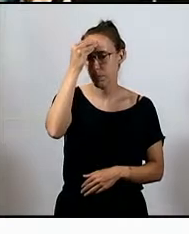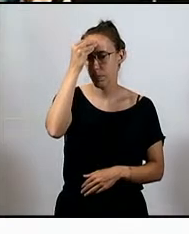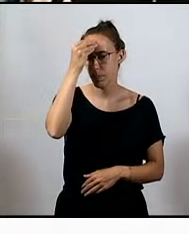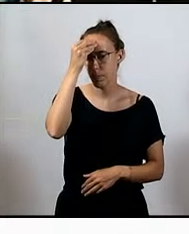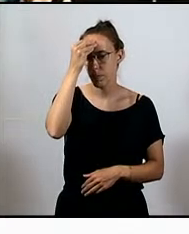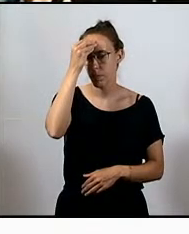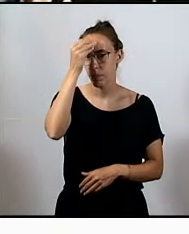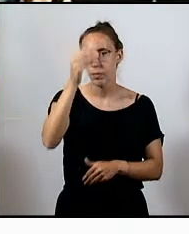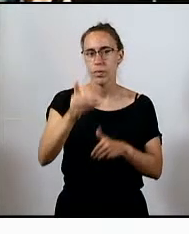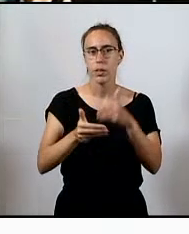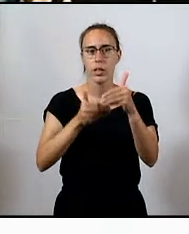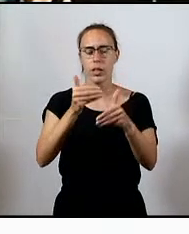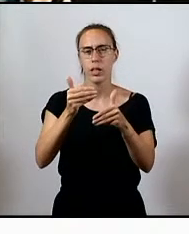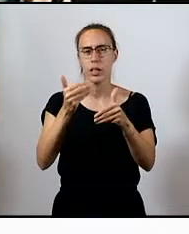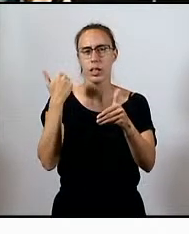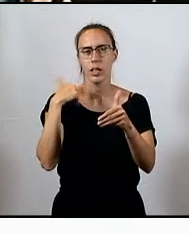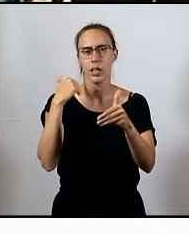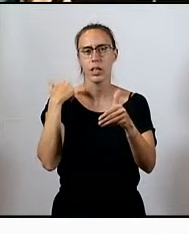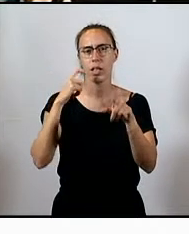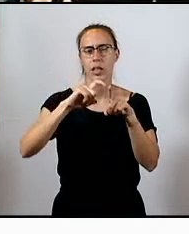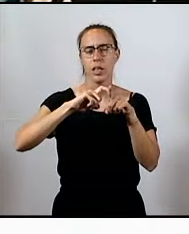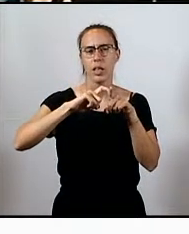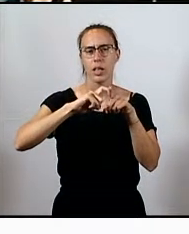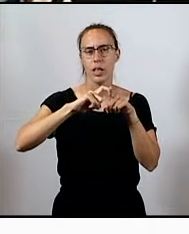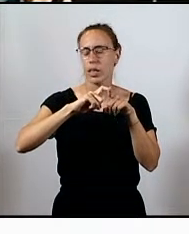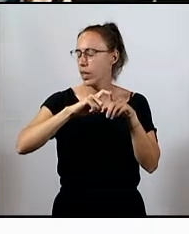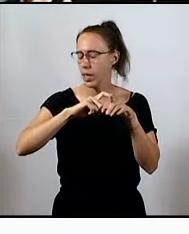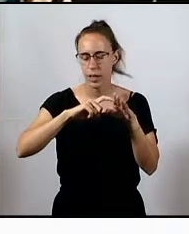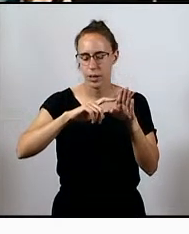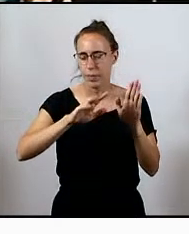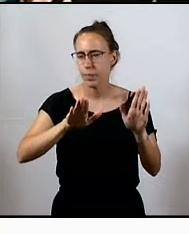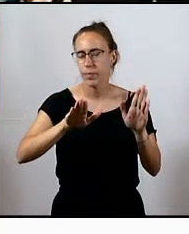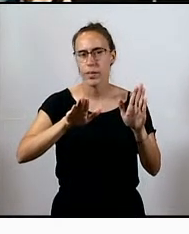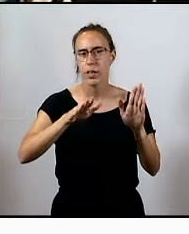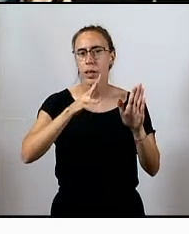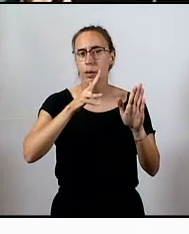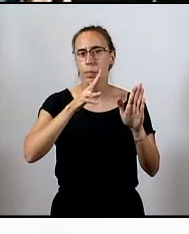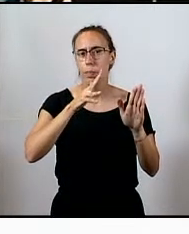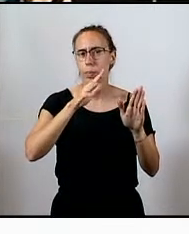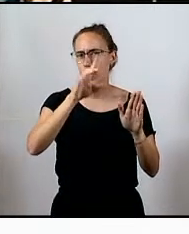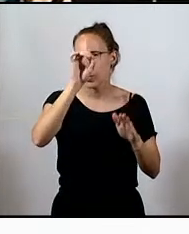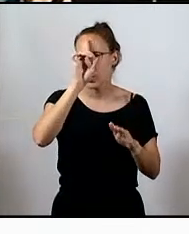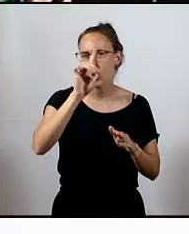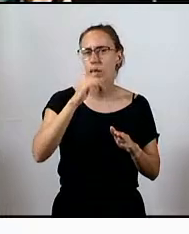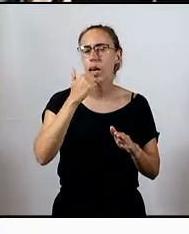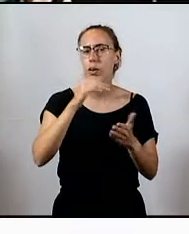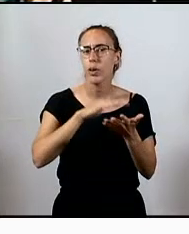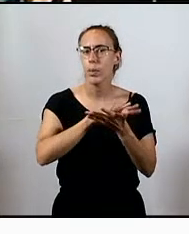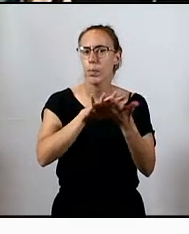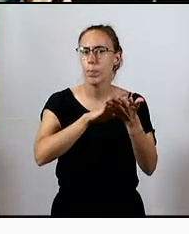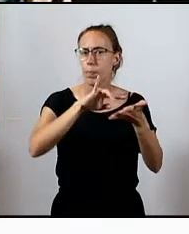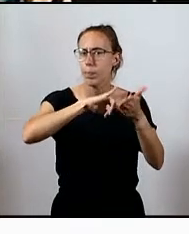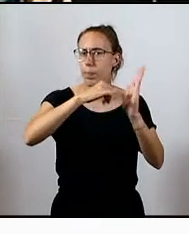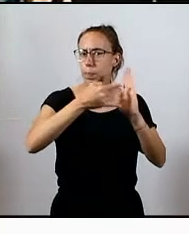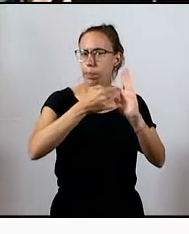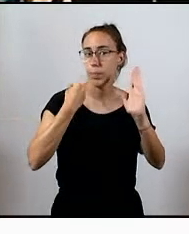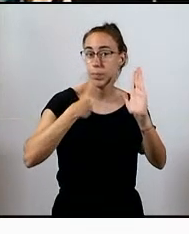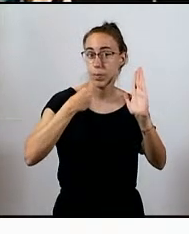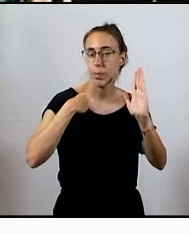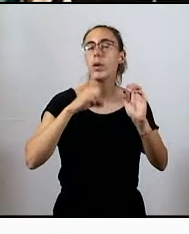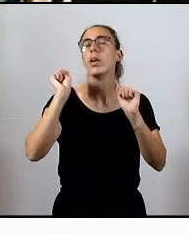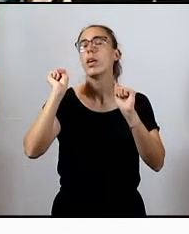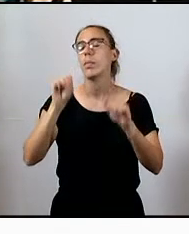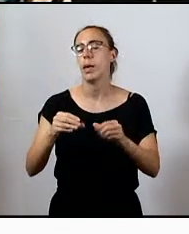iba a dar la característica de premio y tal, pero es que nos ha costado, a mí personalmente me ha costado entender si estábamos hablando de ese proyecto. Vale, muchas